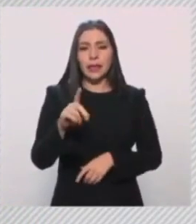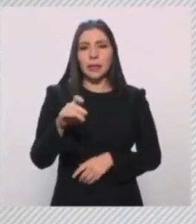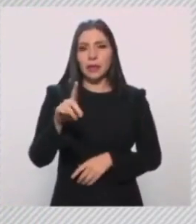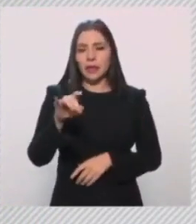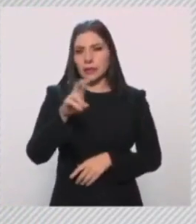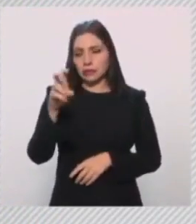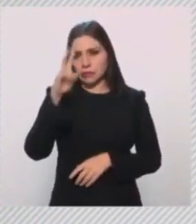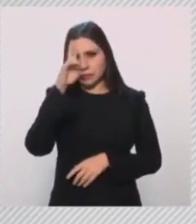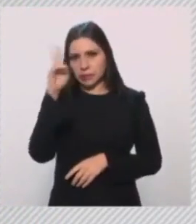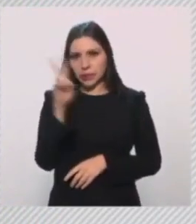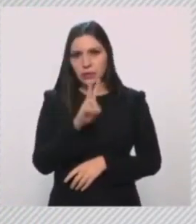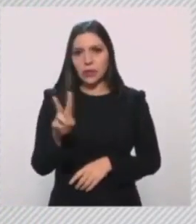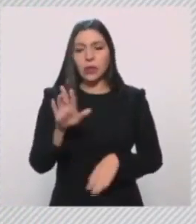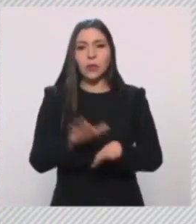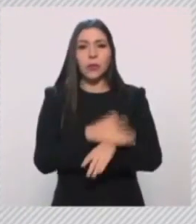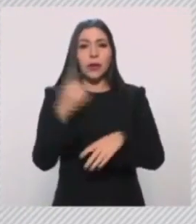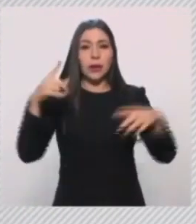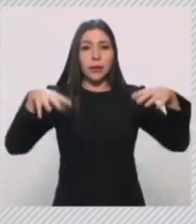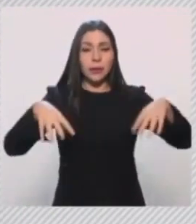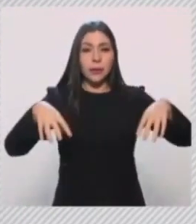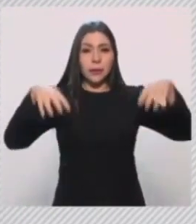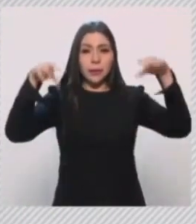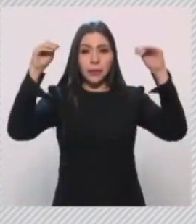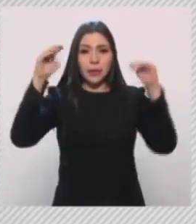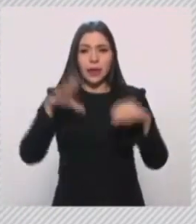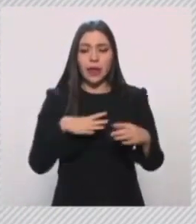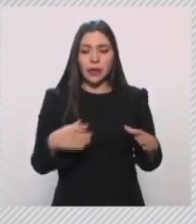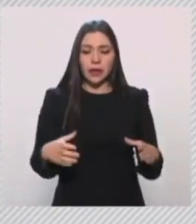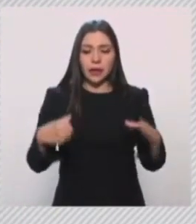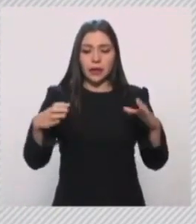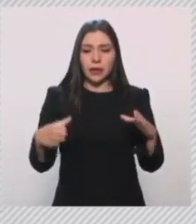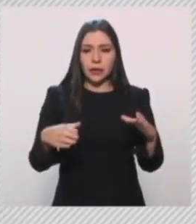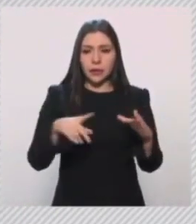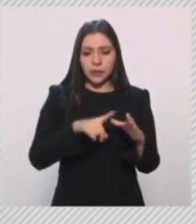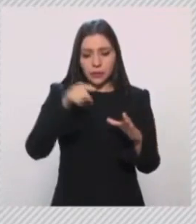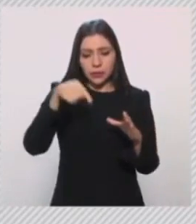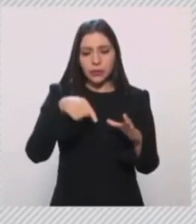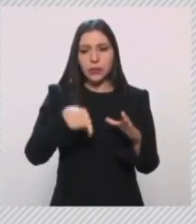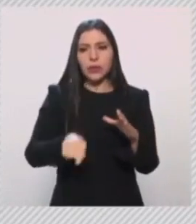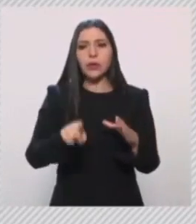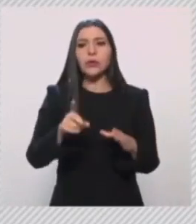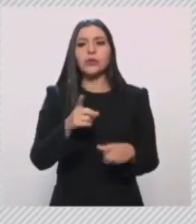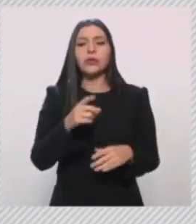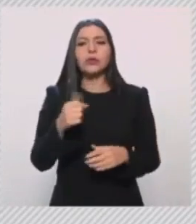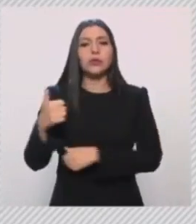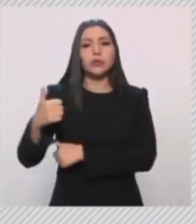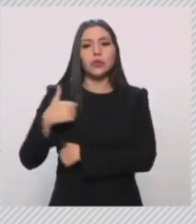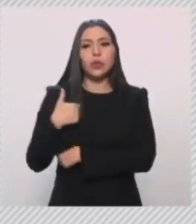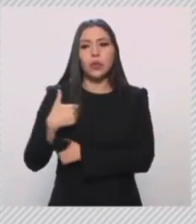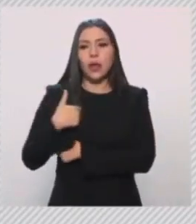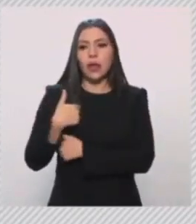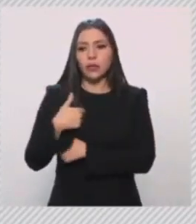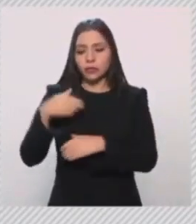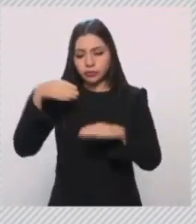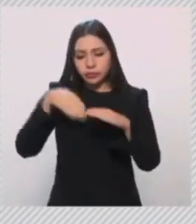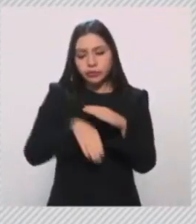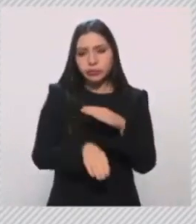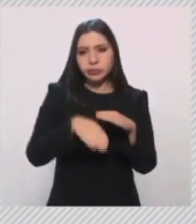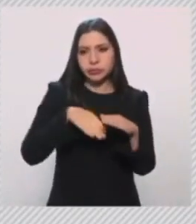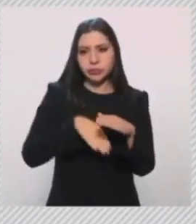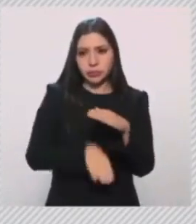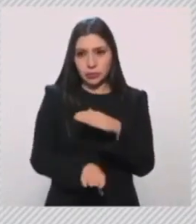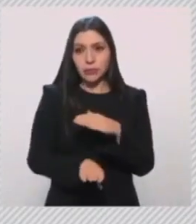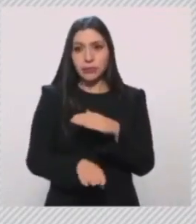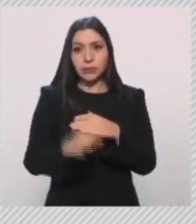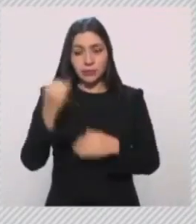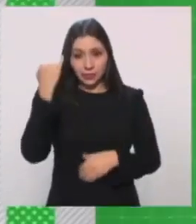Lo que había en los castillos era ductos, agujeros, donde pasaban los soldados y se ponían ahí. Pero tú